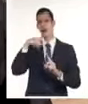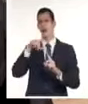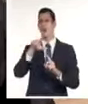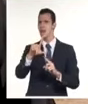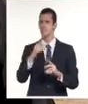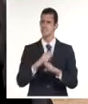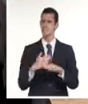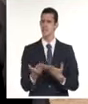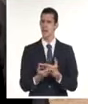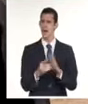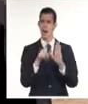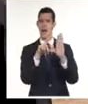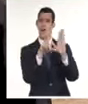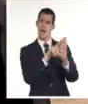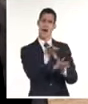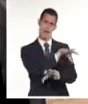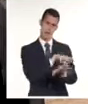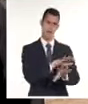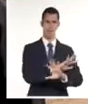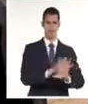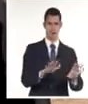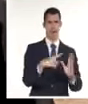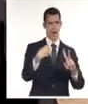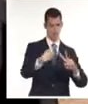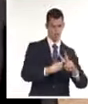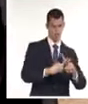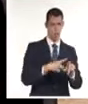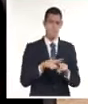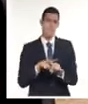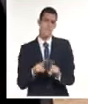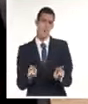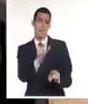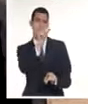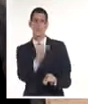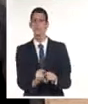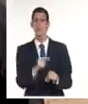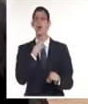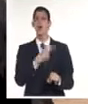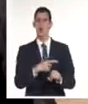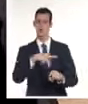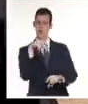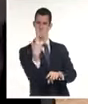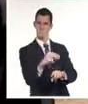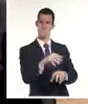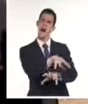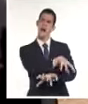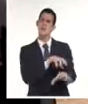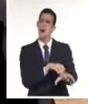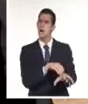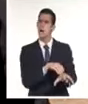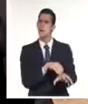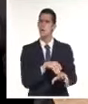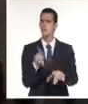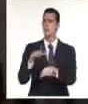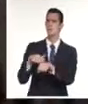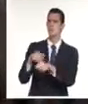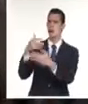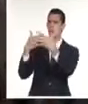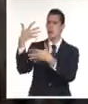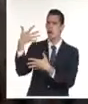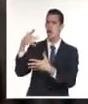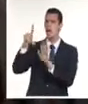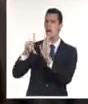entre animales, asociados por lo general a juegos ilícitos, donde incluso llevan hasta niños a participar en esos eventos. El